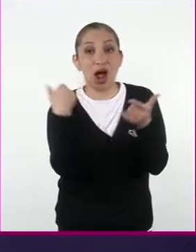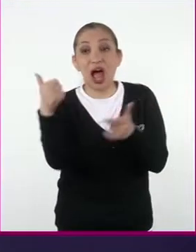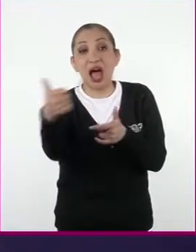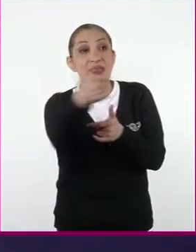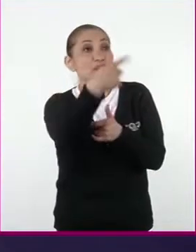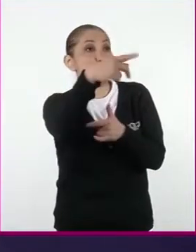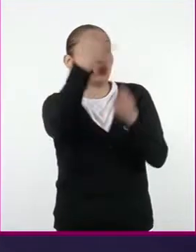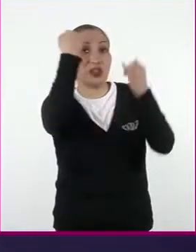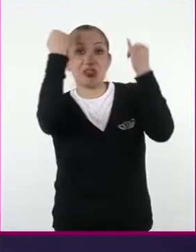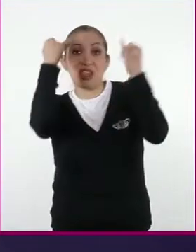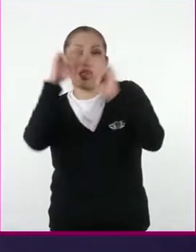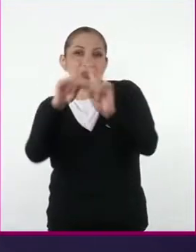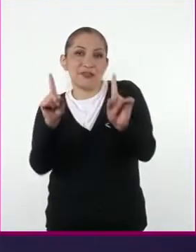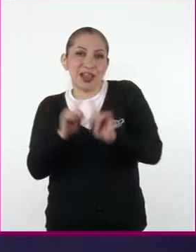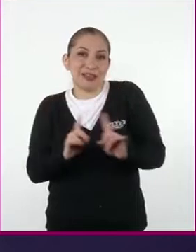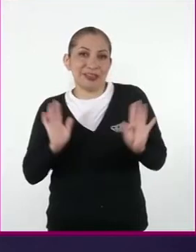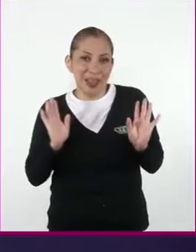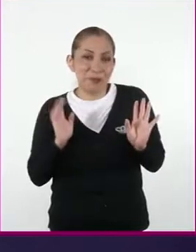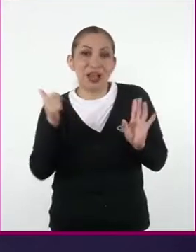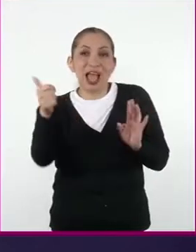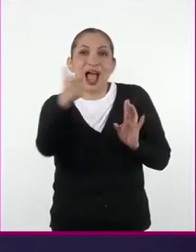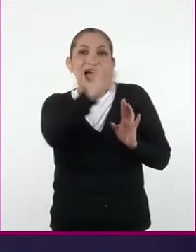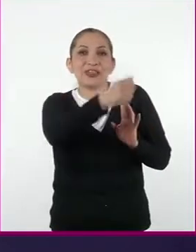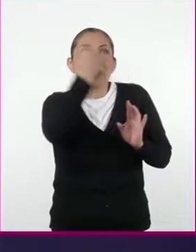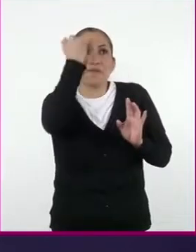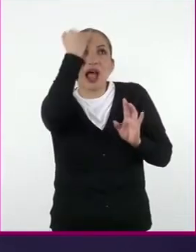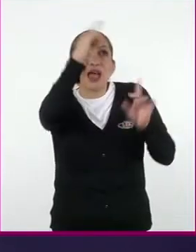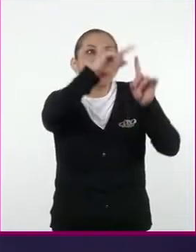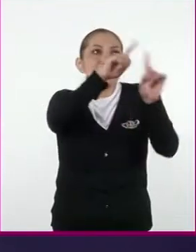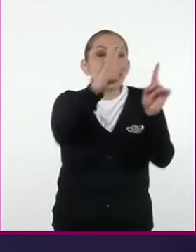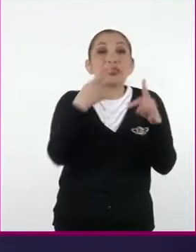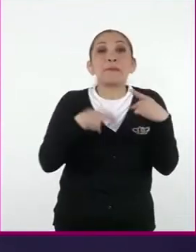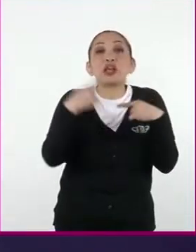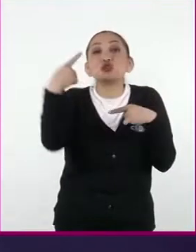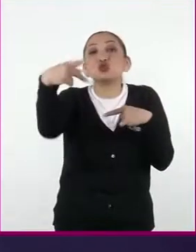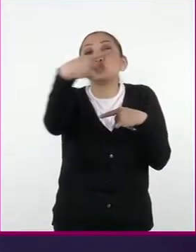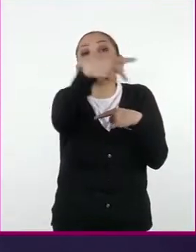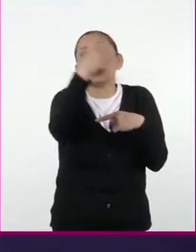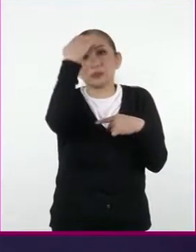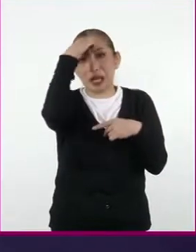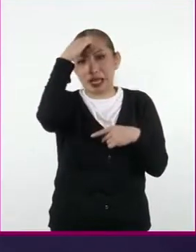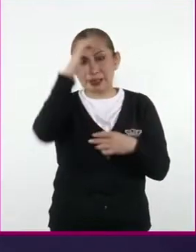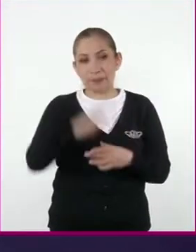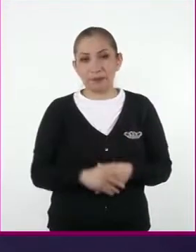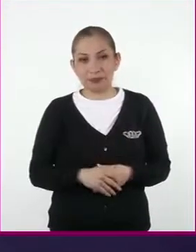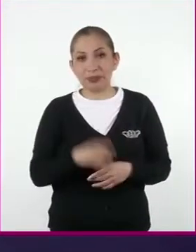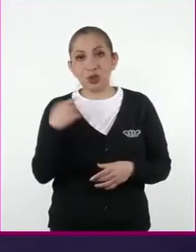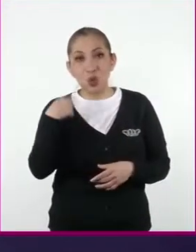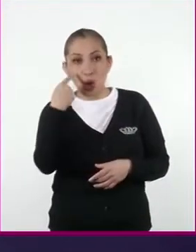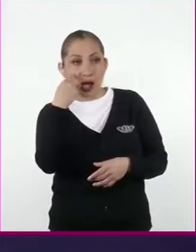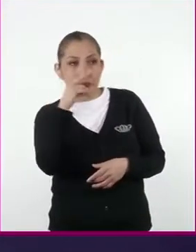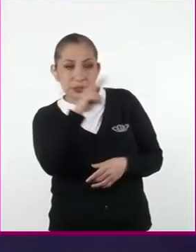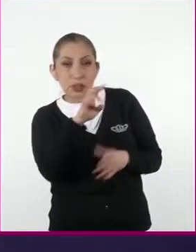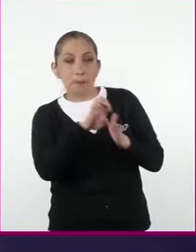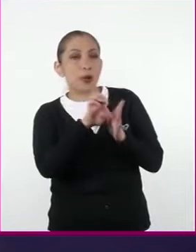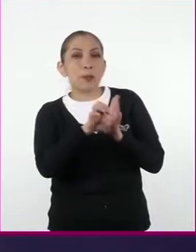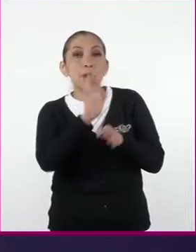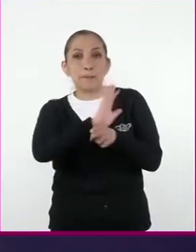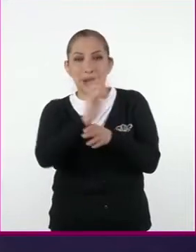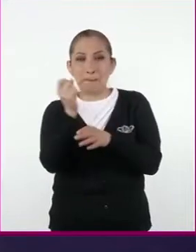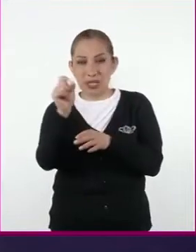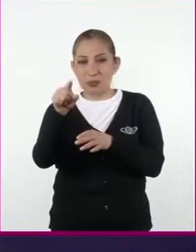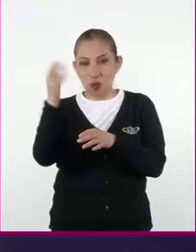de nosotros será diferente, porque cada uno lo imaginará con base en sus experiencias, en aquello que ha visto, como la película